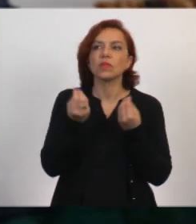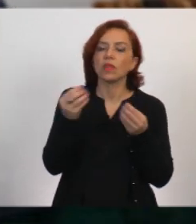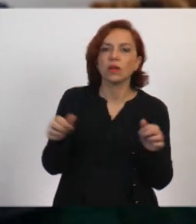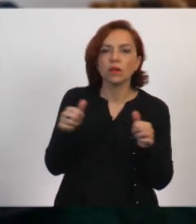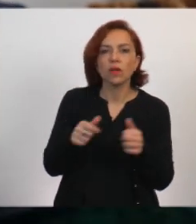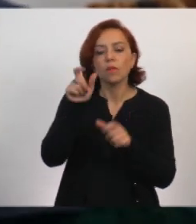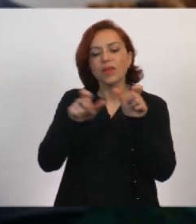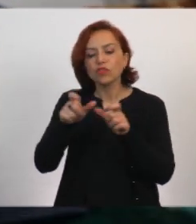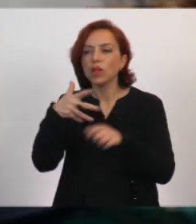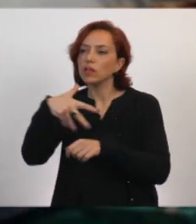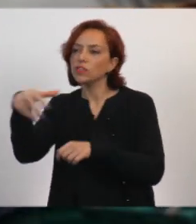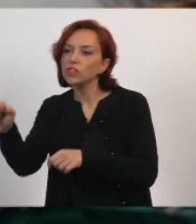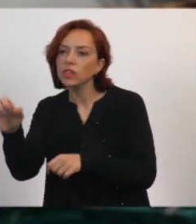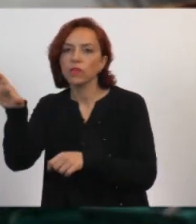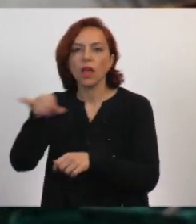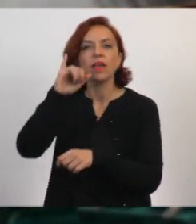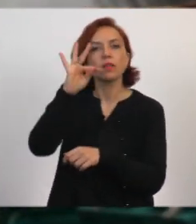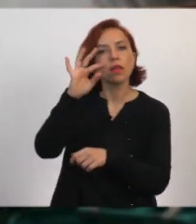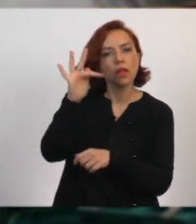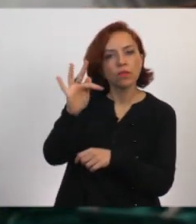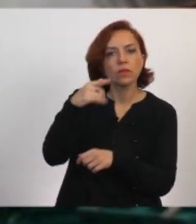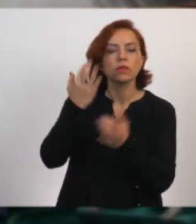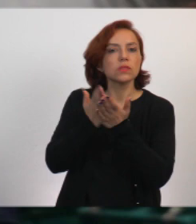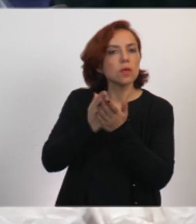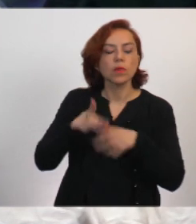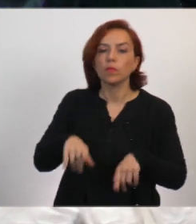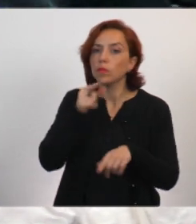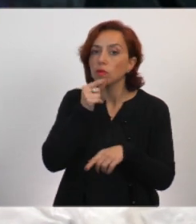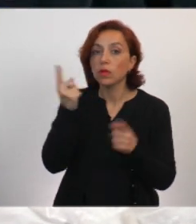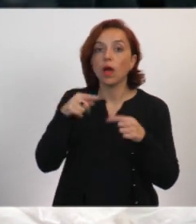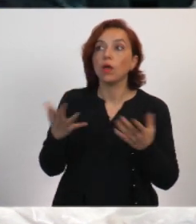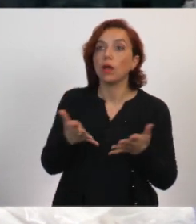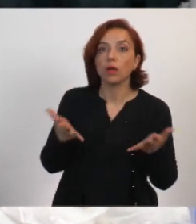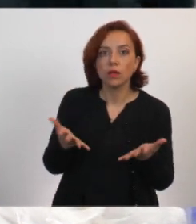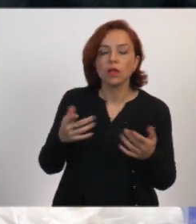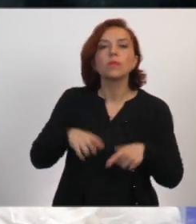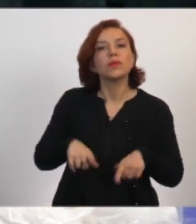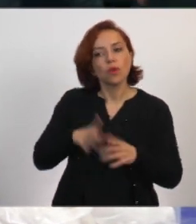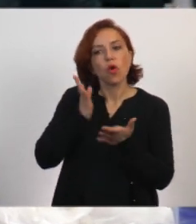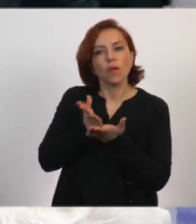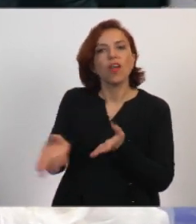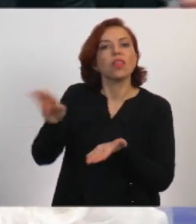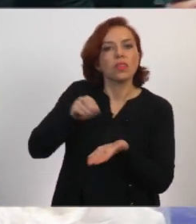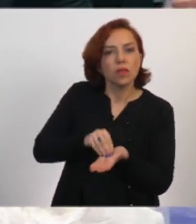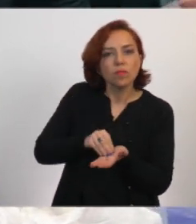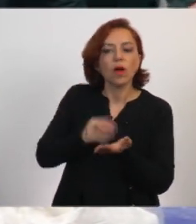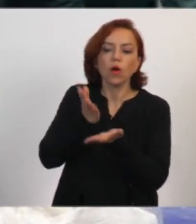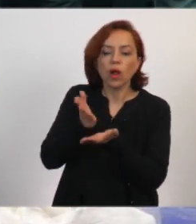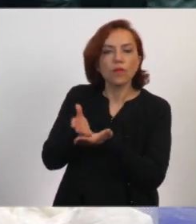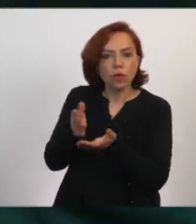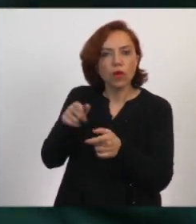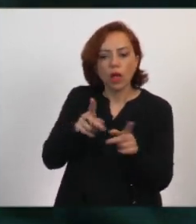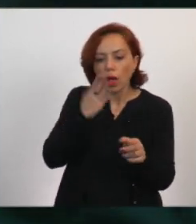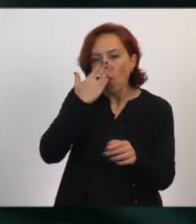siempre ellos quedaron con un poco de recelo, porque los que los llevan a ITF y todo siempre fueron el Ministerio del Interior, y ahora que el